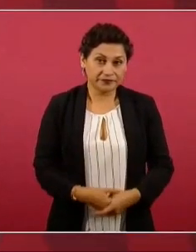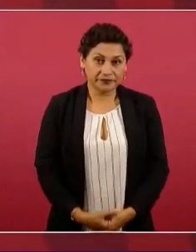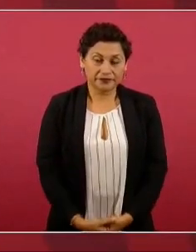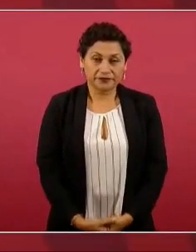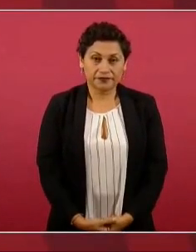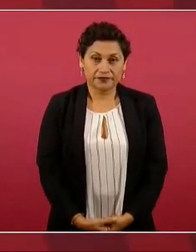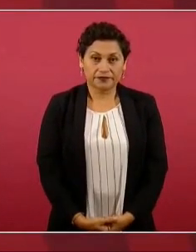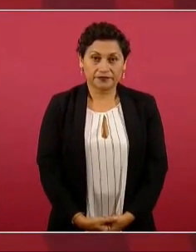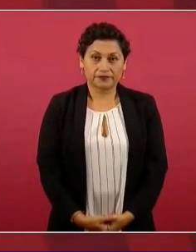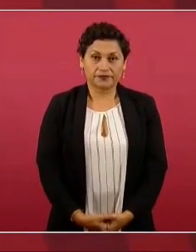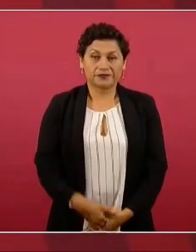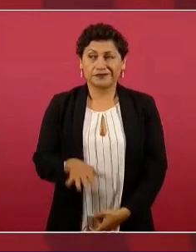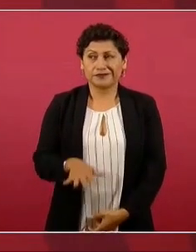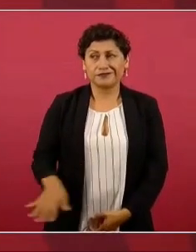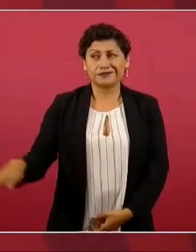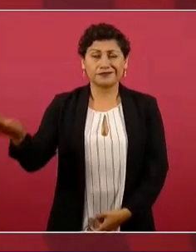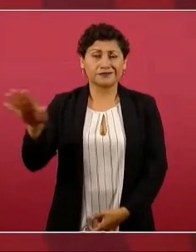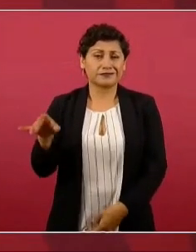no cambian.